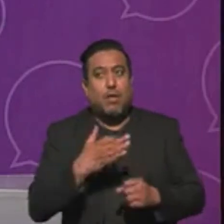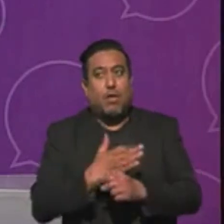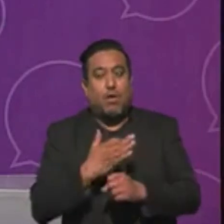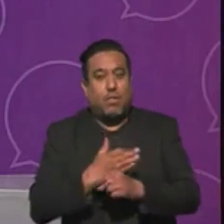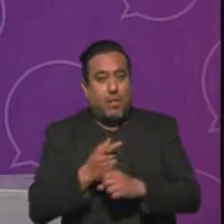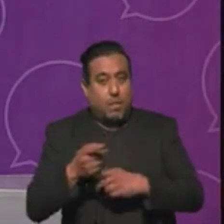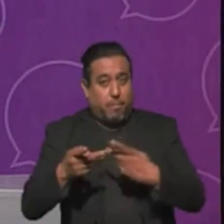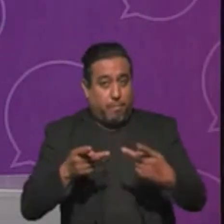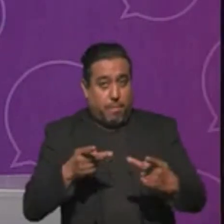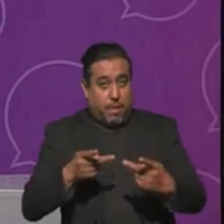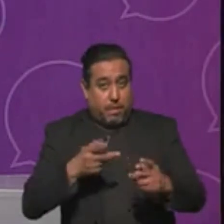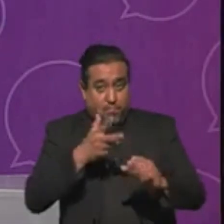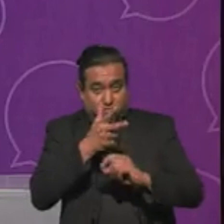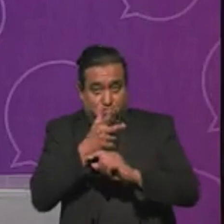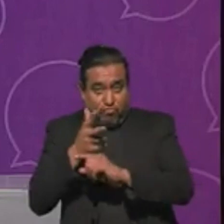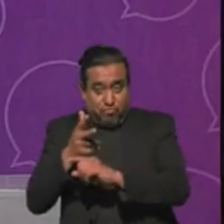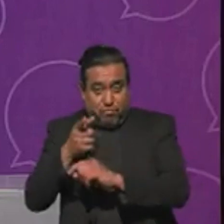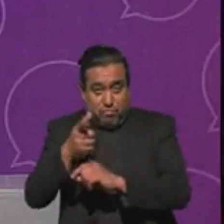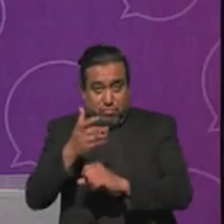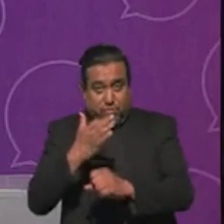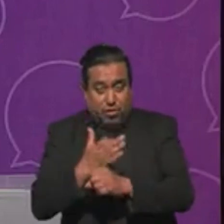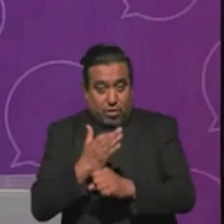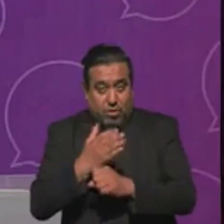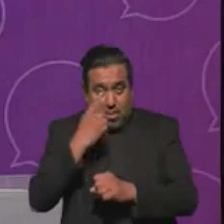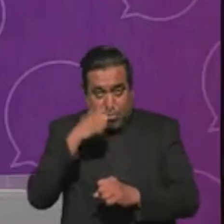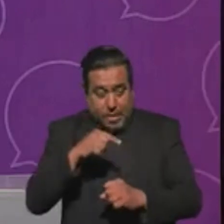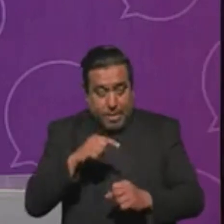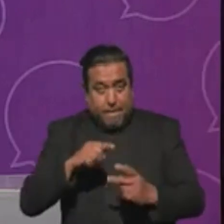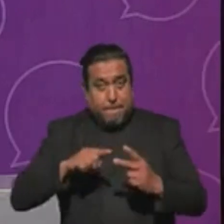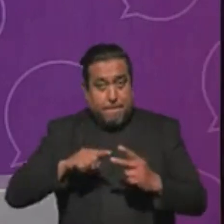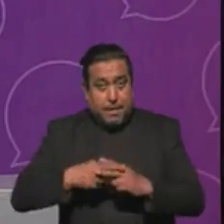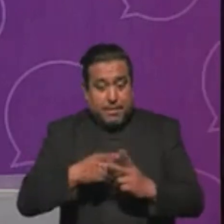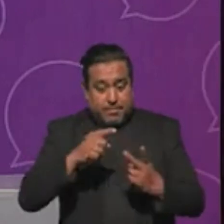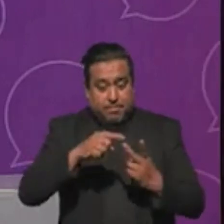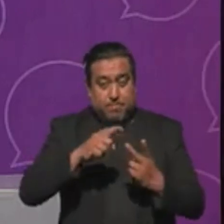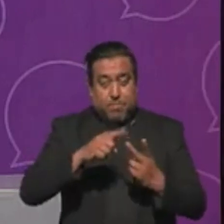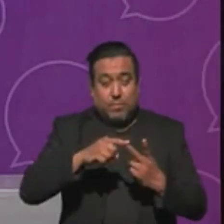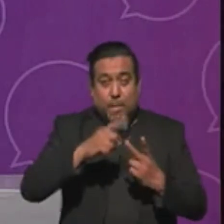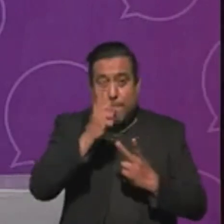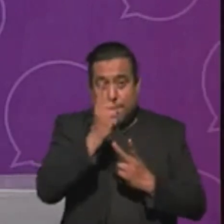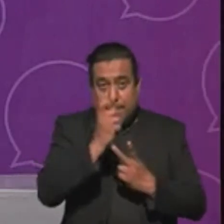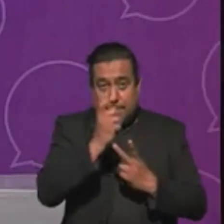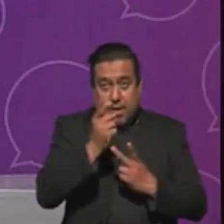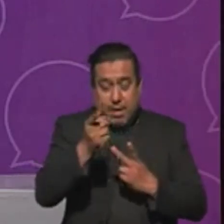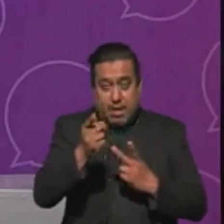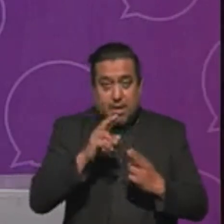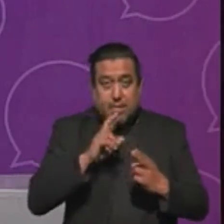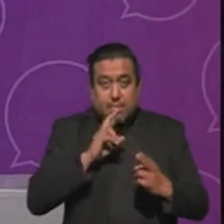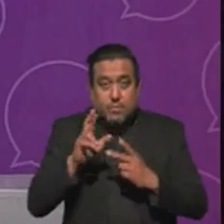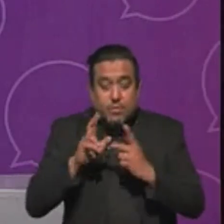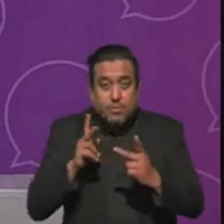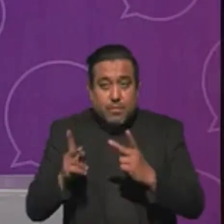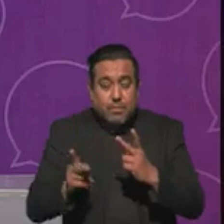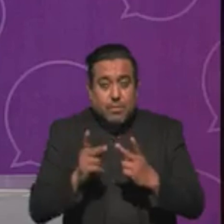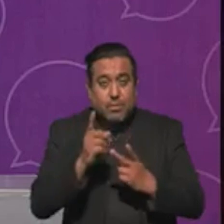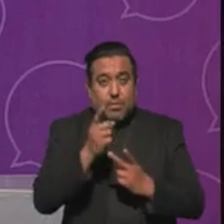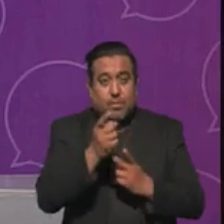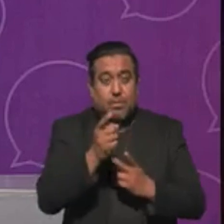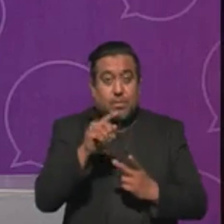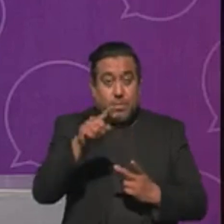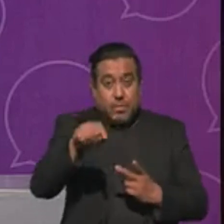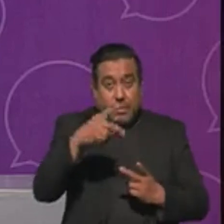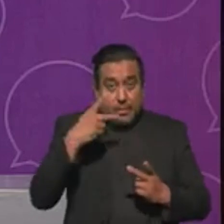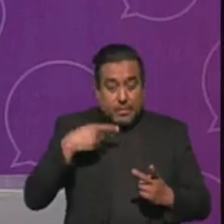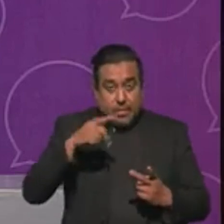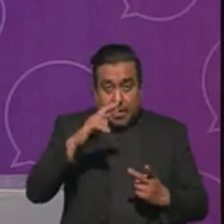cuadro para poder eh hacer esta primera réplica de este segundo segmento eh Ahorita que me indique la la producción nada más para recordarle a la gente